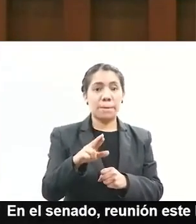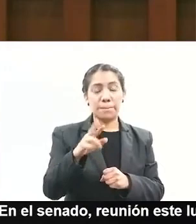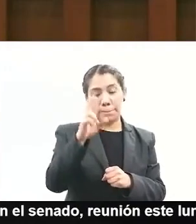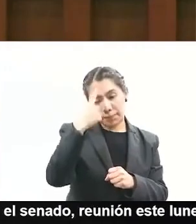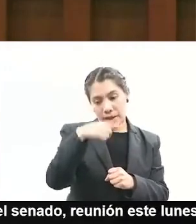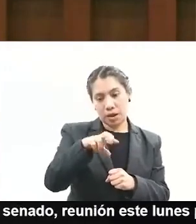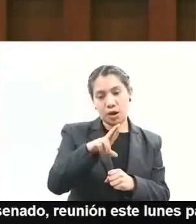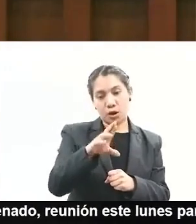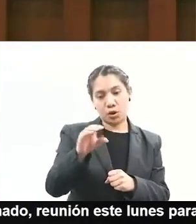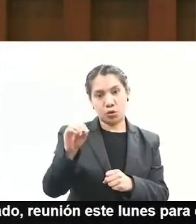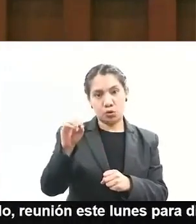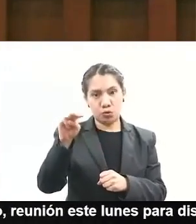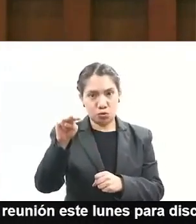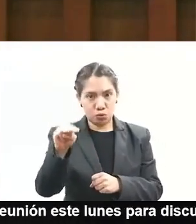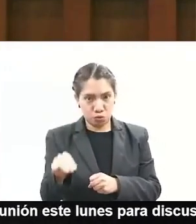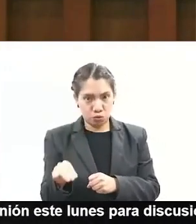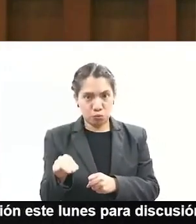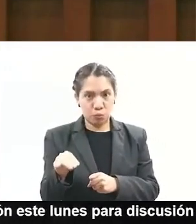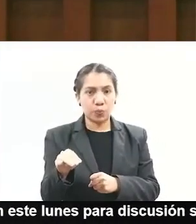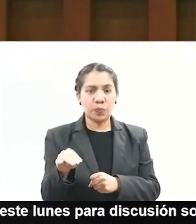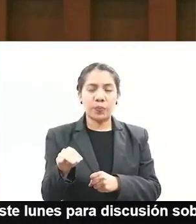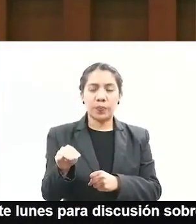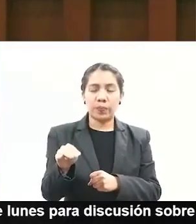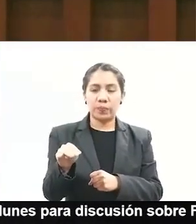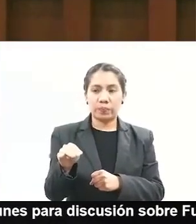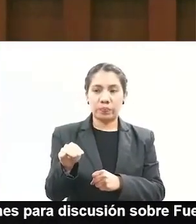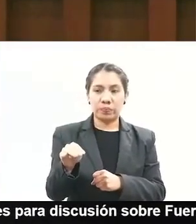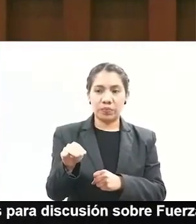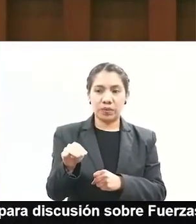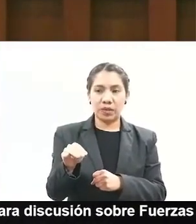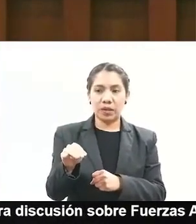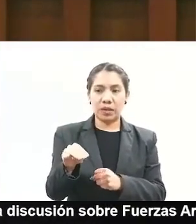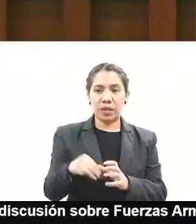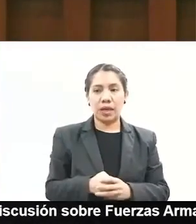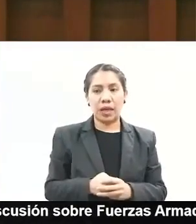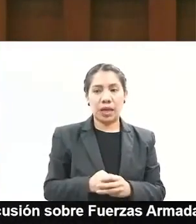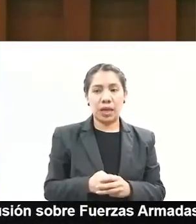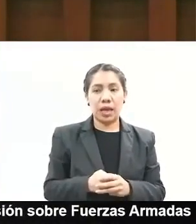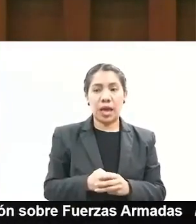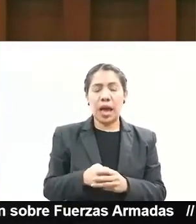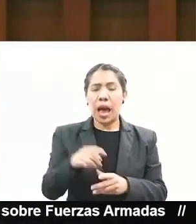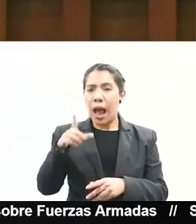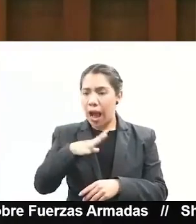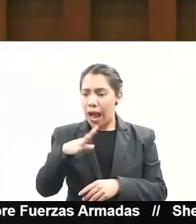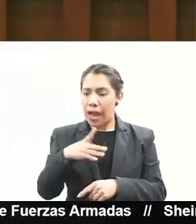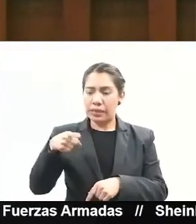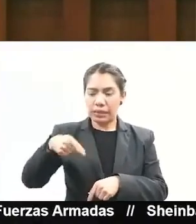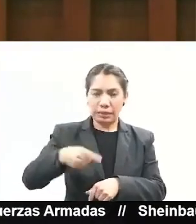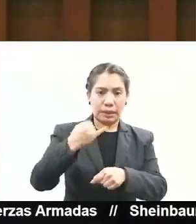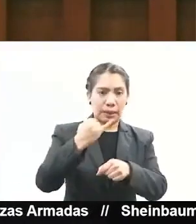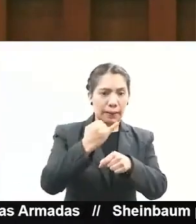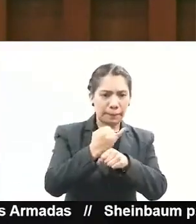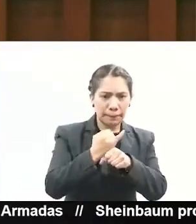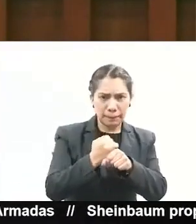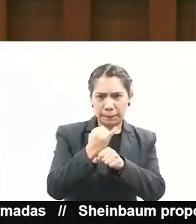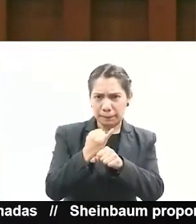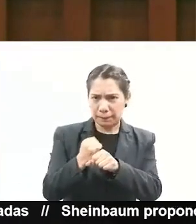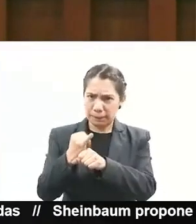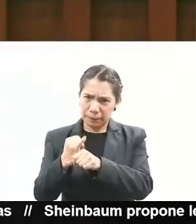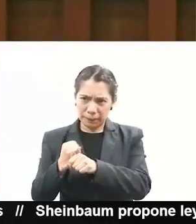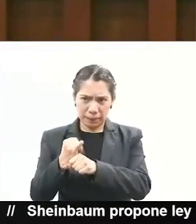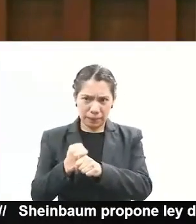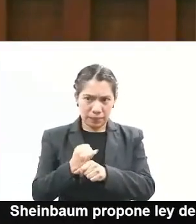gabinete de crisis, una habitación de guerra en la traducción, que llevó a cabo investigaciones y acciones cuyo contenido concreto se desconoce.